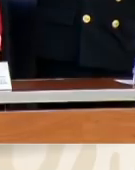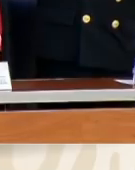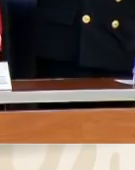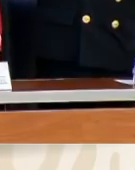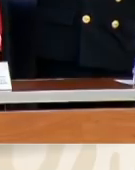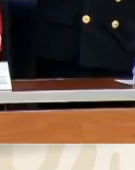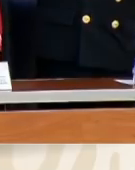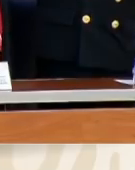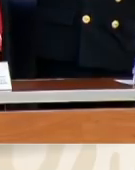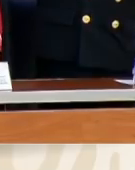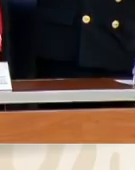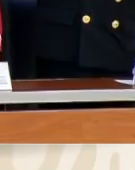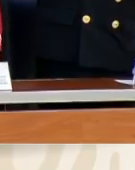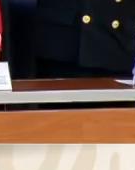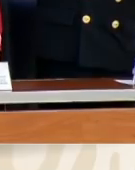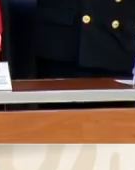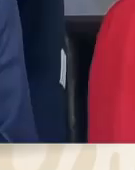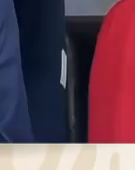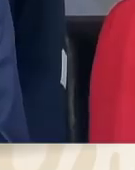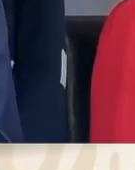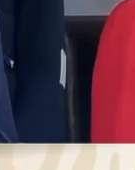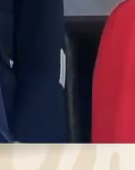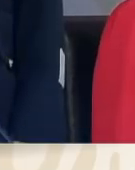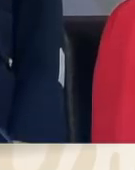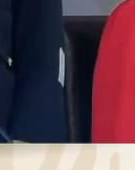pueblo de México,